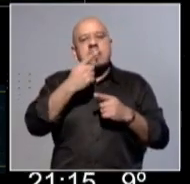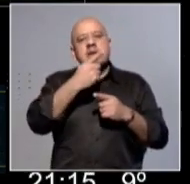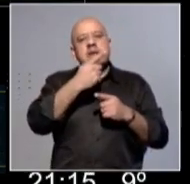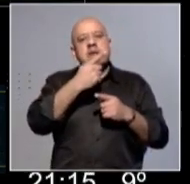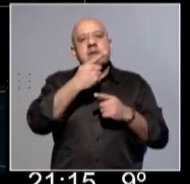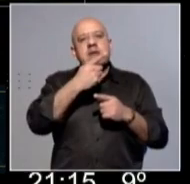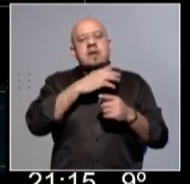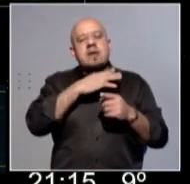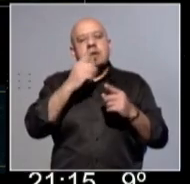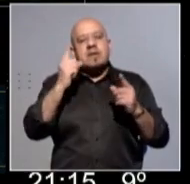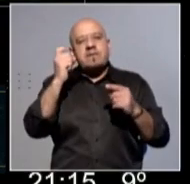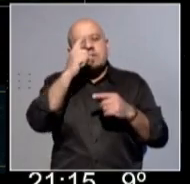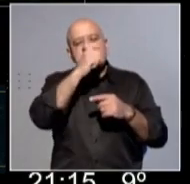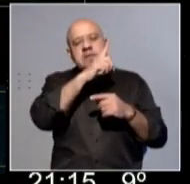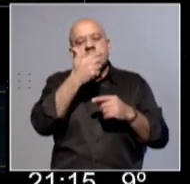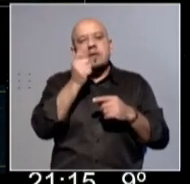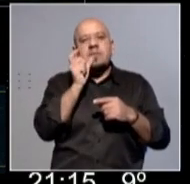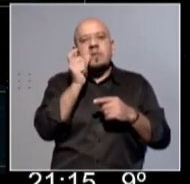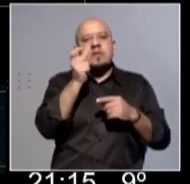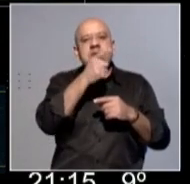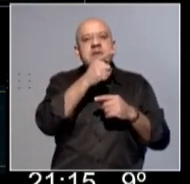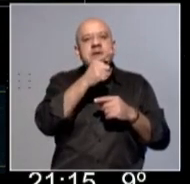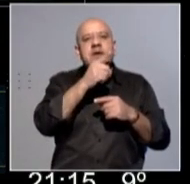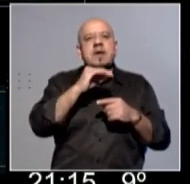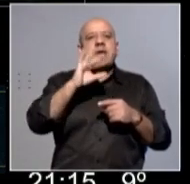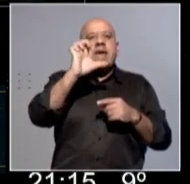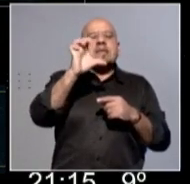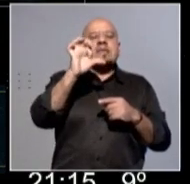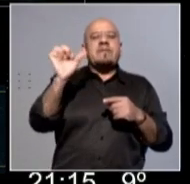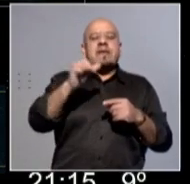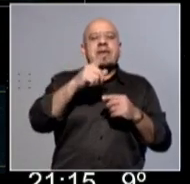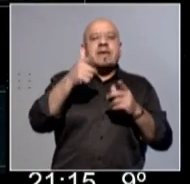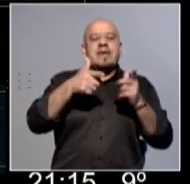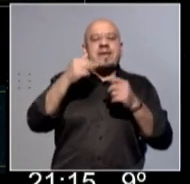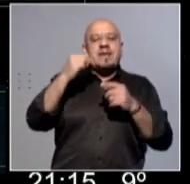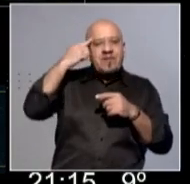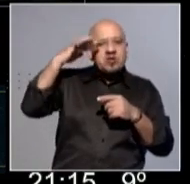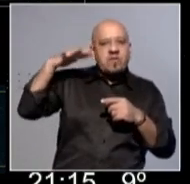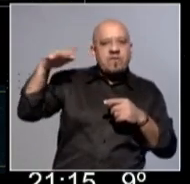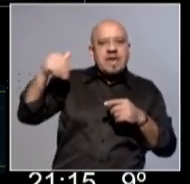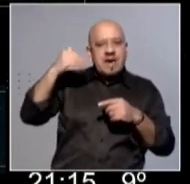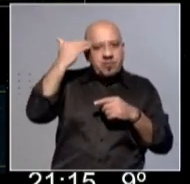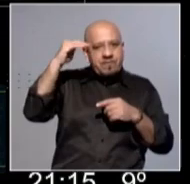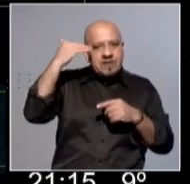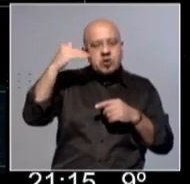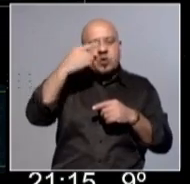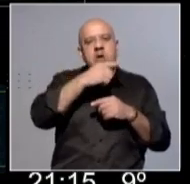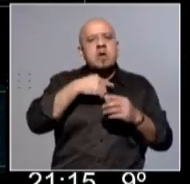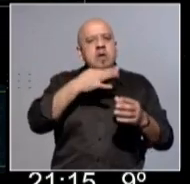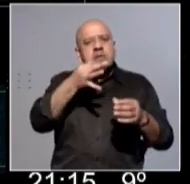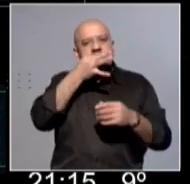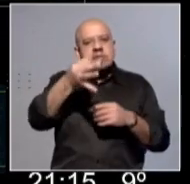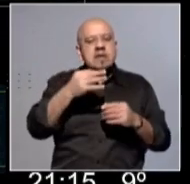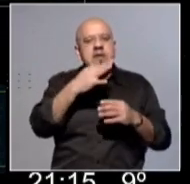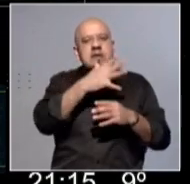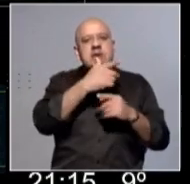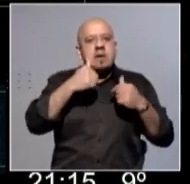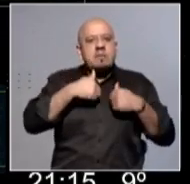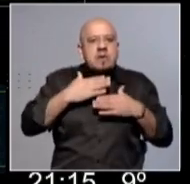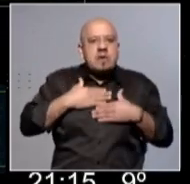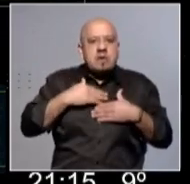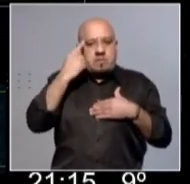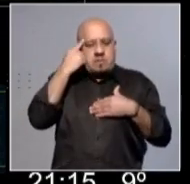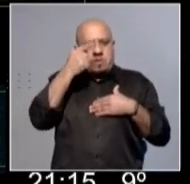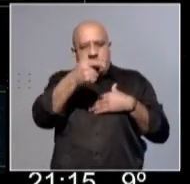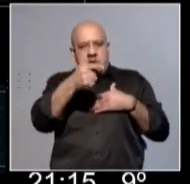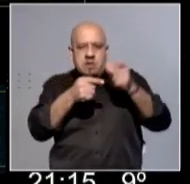que es muy difícil pronunciar el apellido, disculpa. Strasser-Bajer, un fenómeno. Hablaba sobre, bueno, que a mí el que se me para